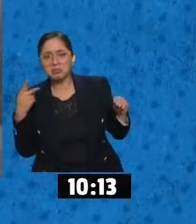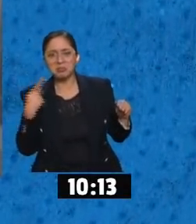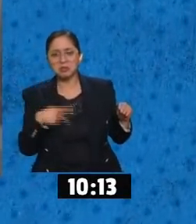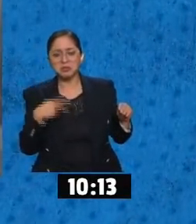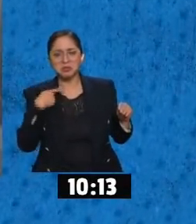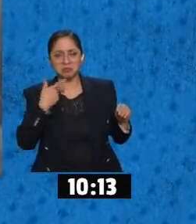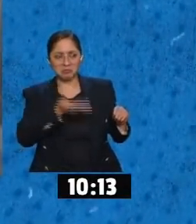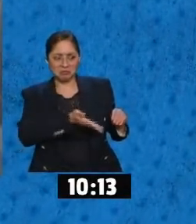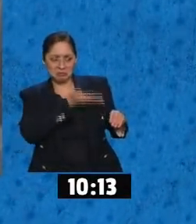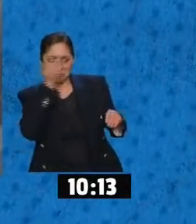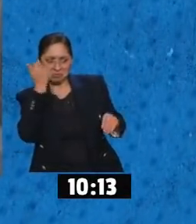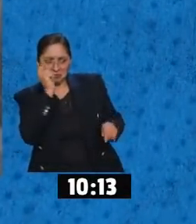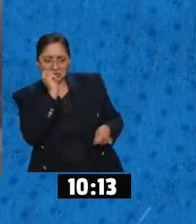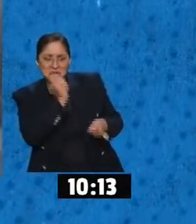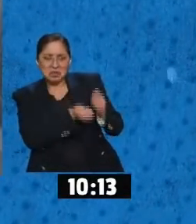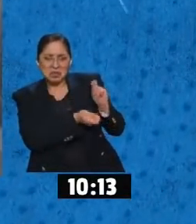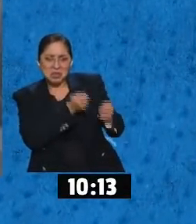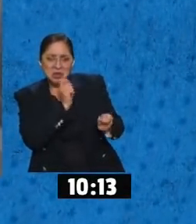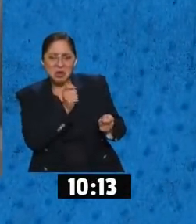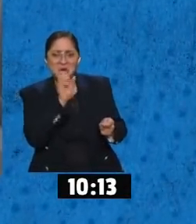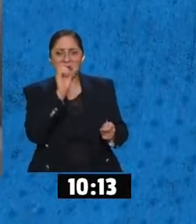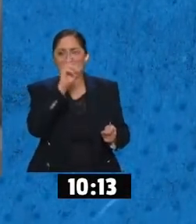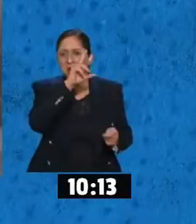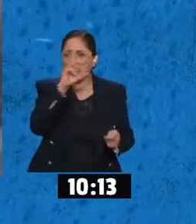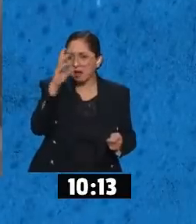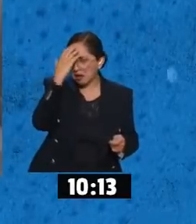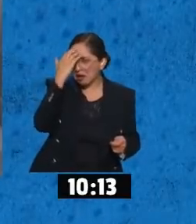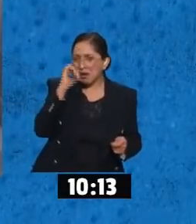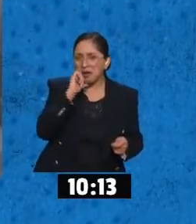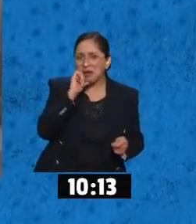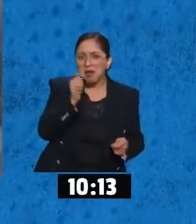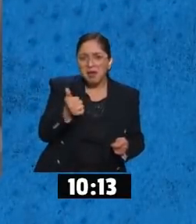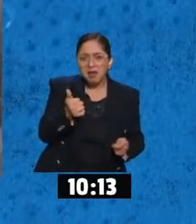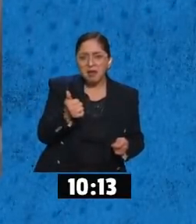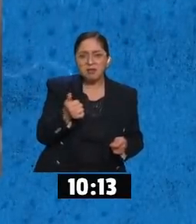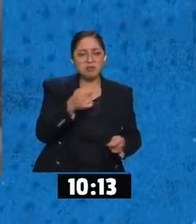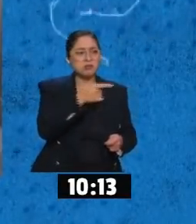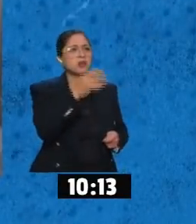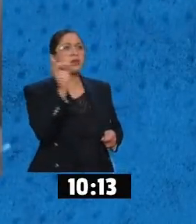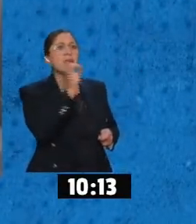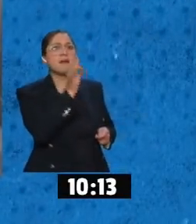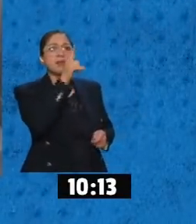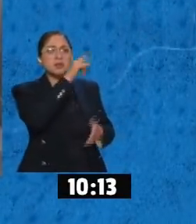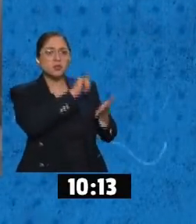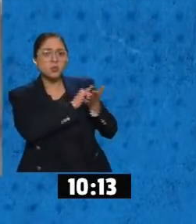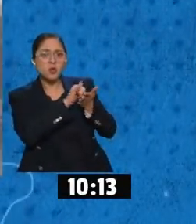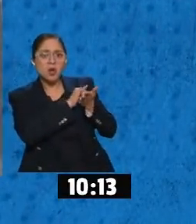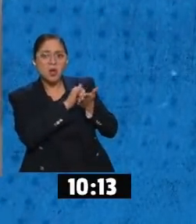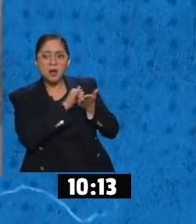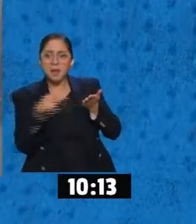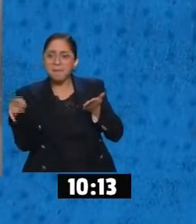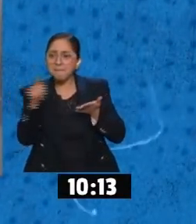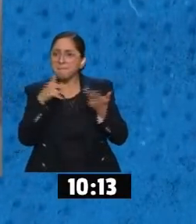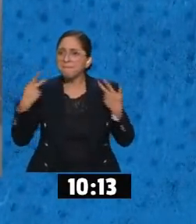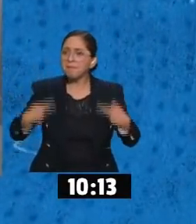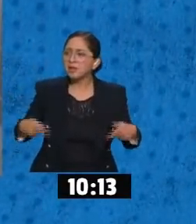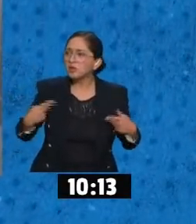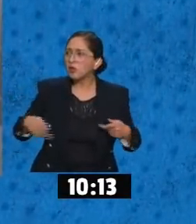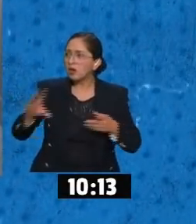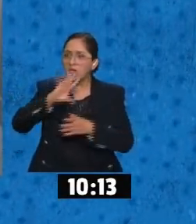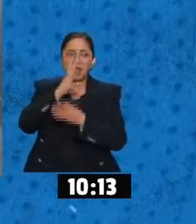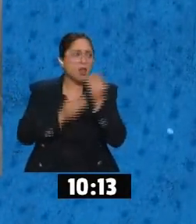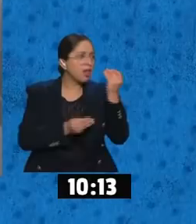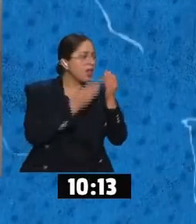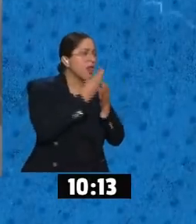foto. Es más, ni le aventaban una chiflada moneda. Oiga, y si por eso fue el tiroteo en Times Square. Se me hace que sí. Sí, la gente tratando de